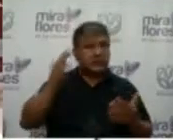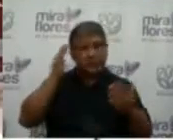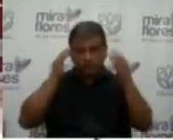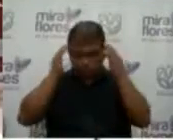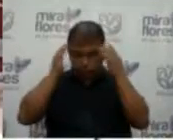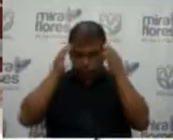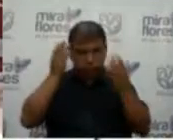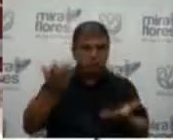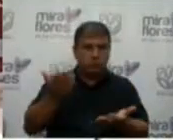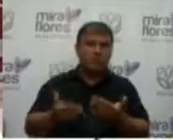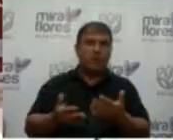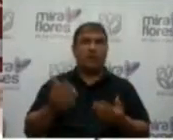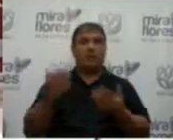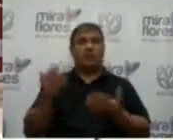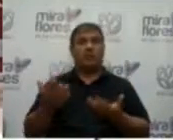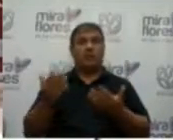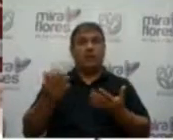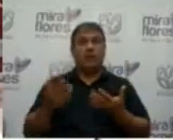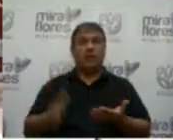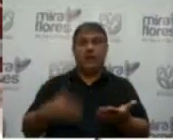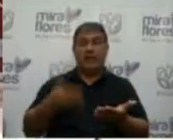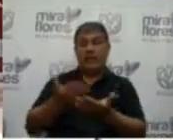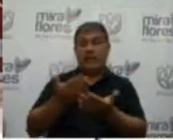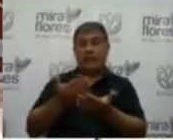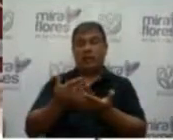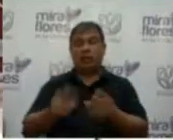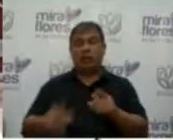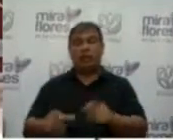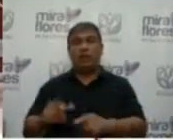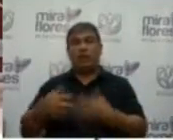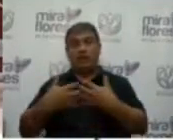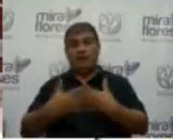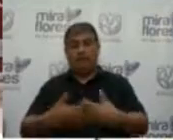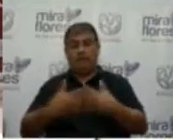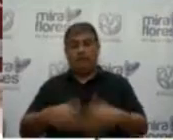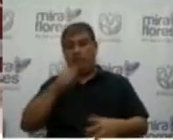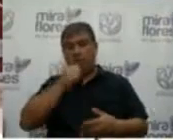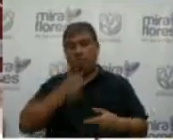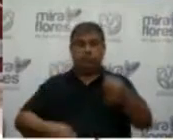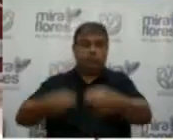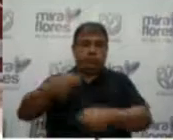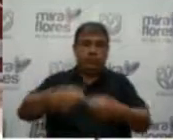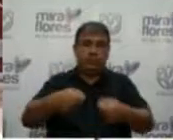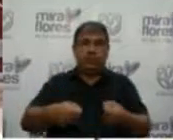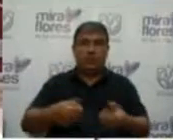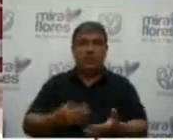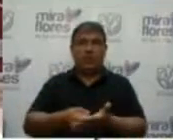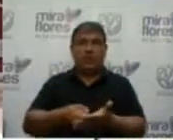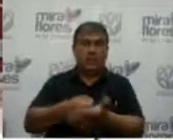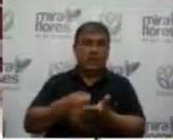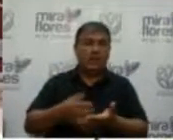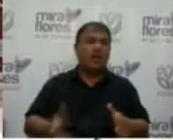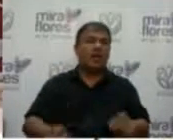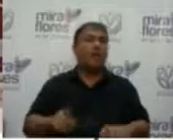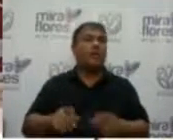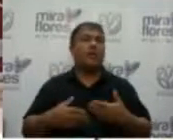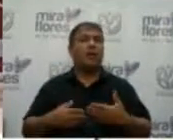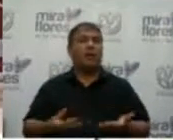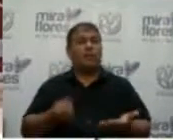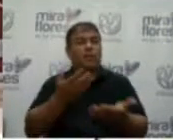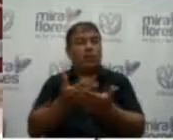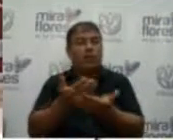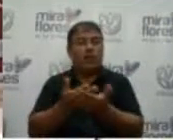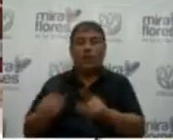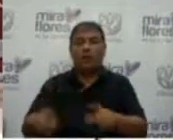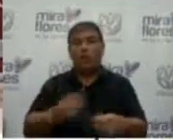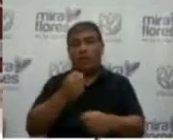vueltas. Esperamos la llegada de alguna iniciativa privada o de algún inversionista que quiera de alguna manera proponer